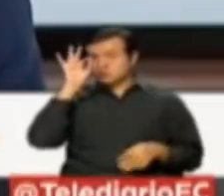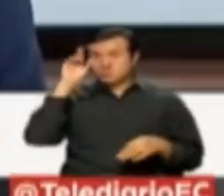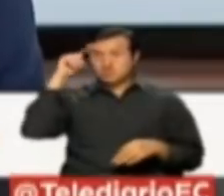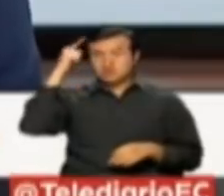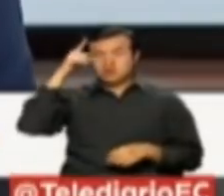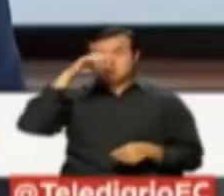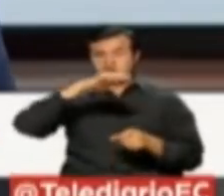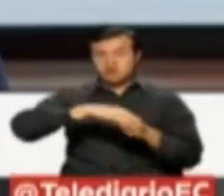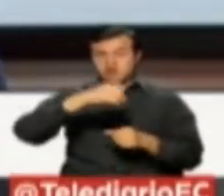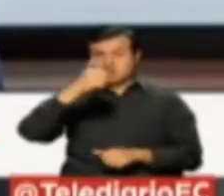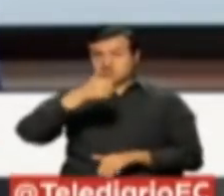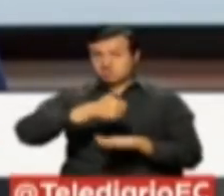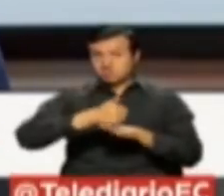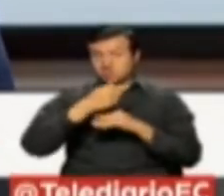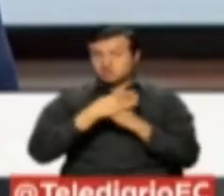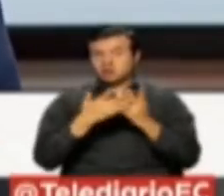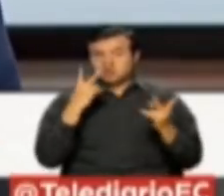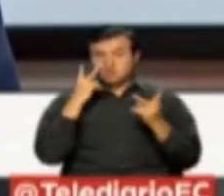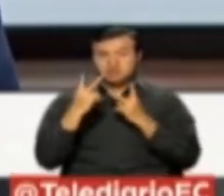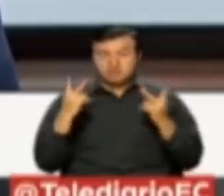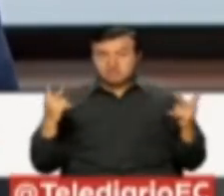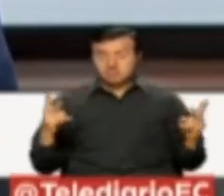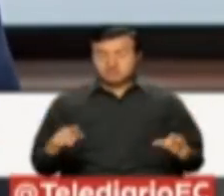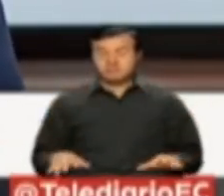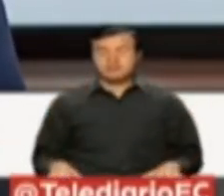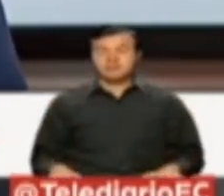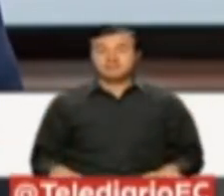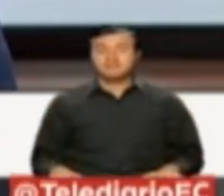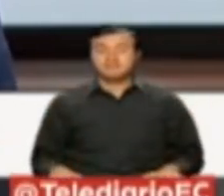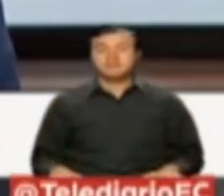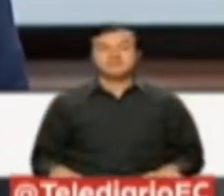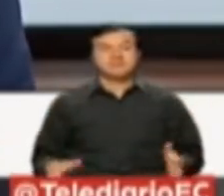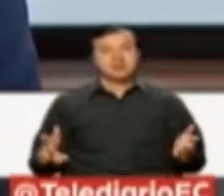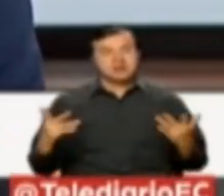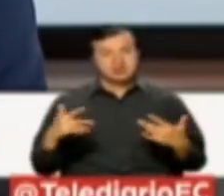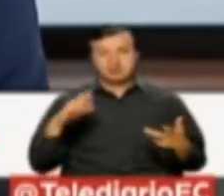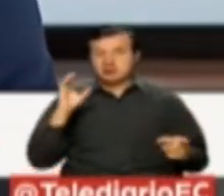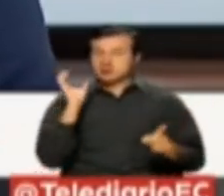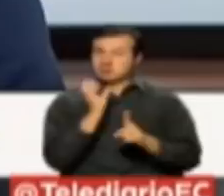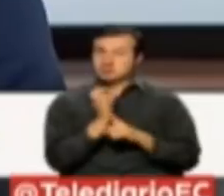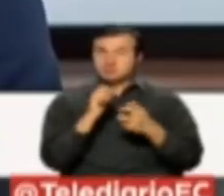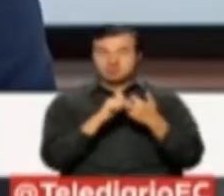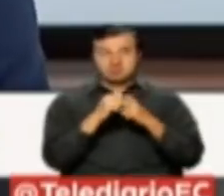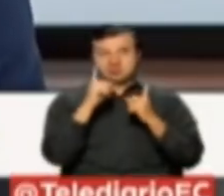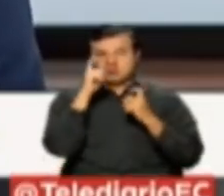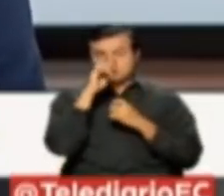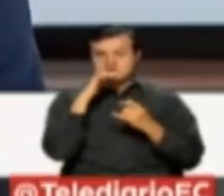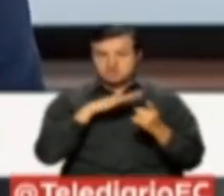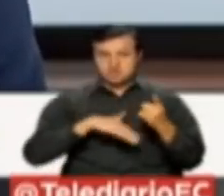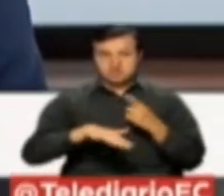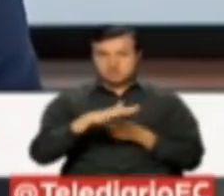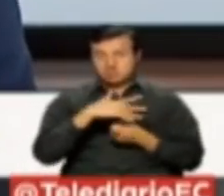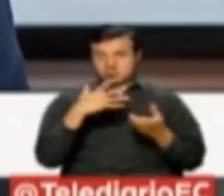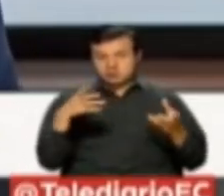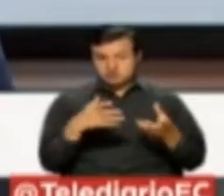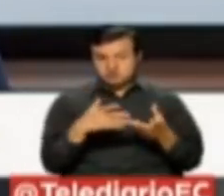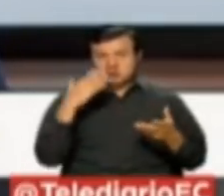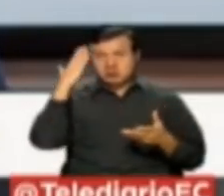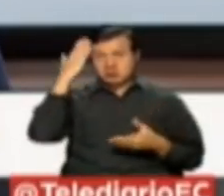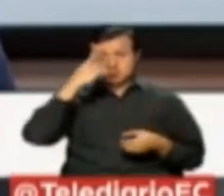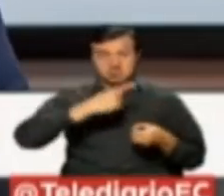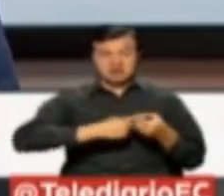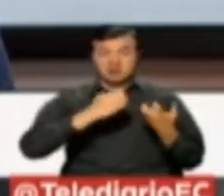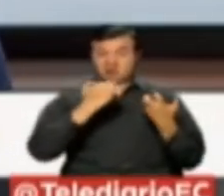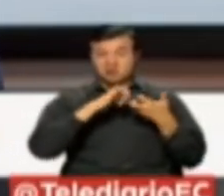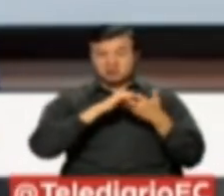próximas de autoridades y encontramos que pese a la crítica situación que se vive actualmente con la alcaldía de